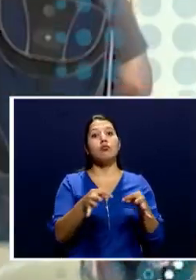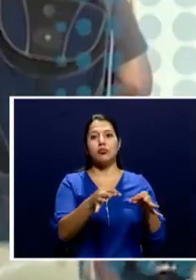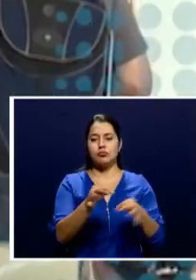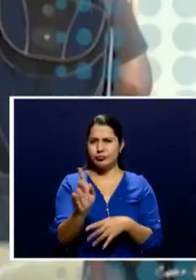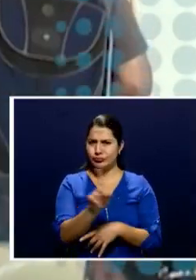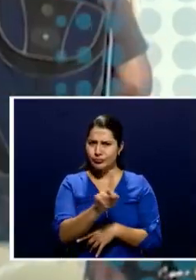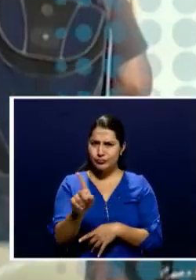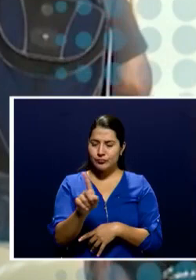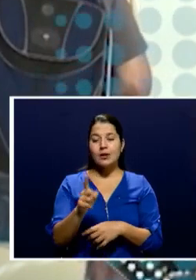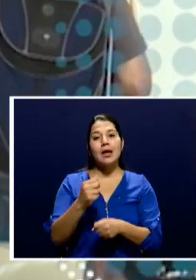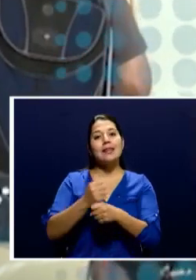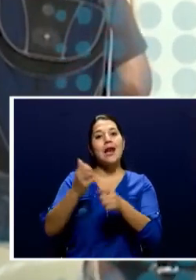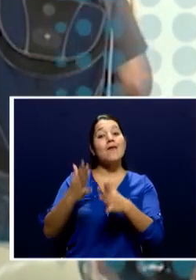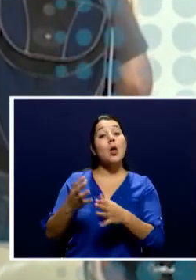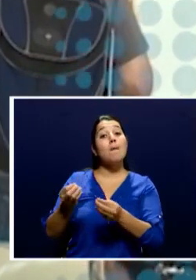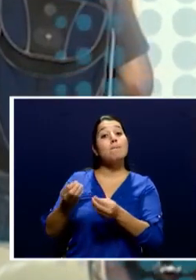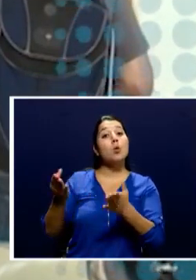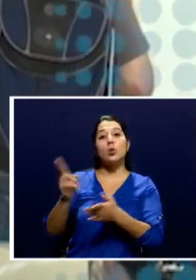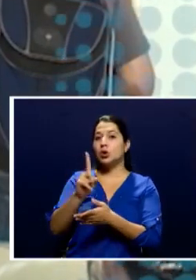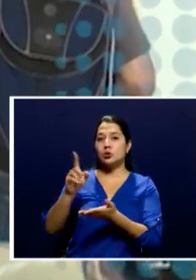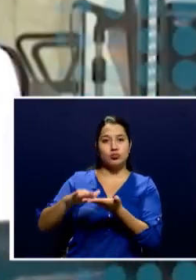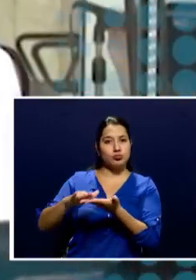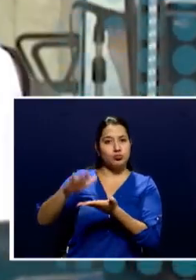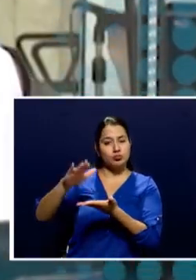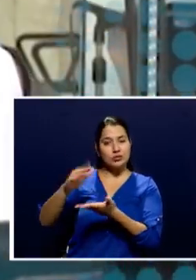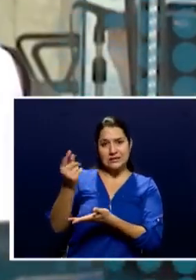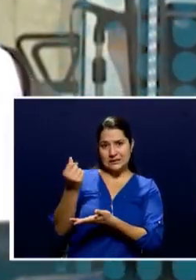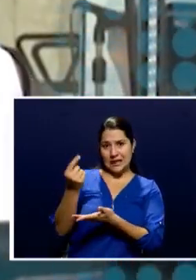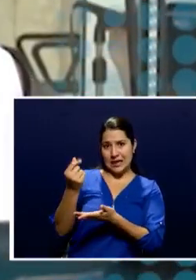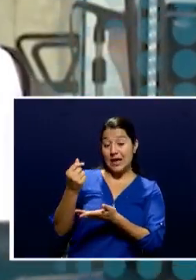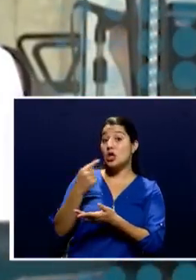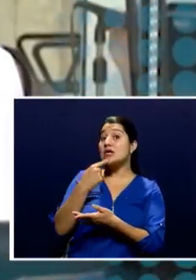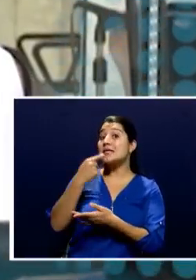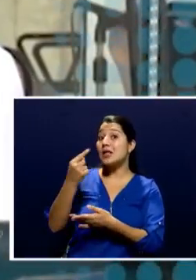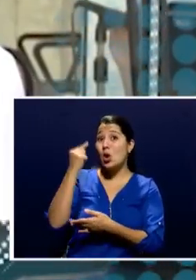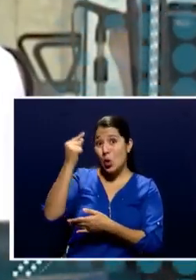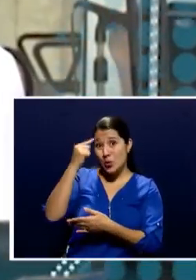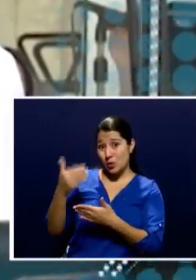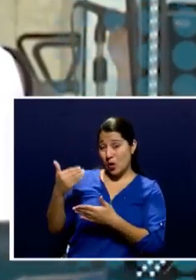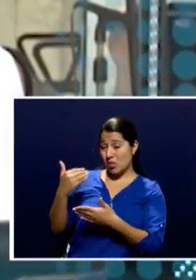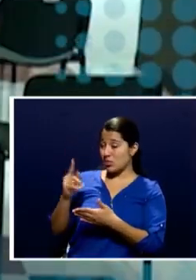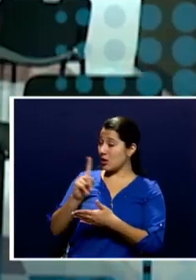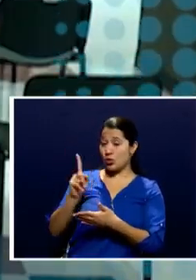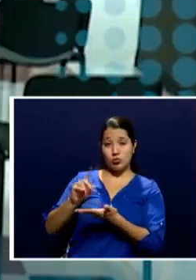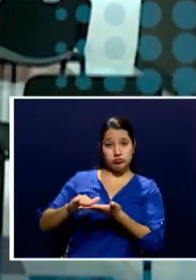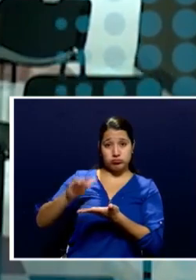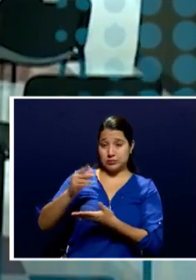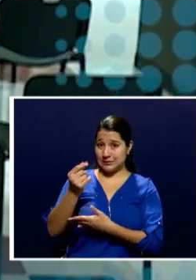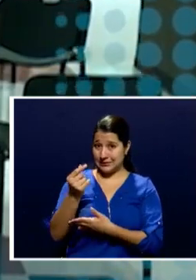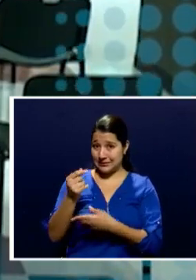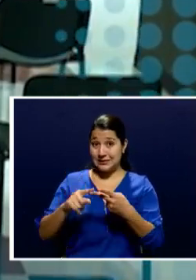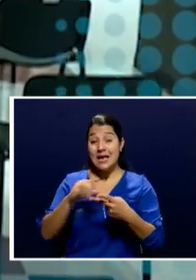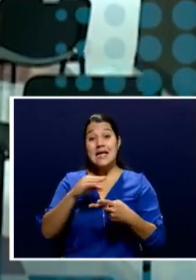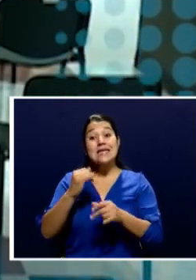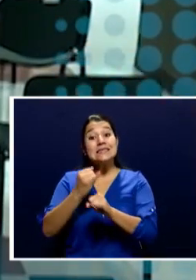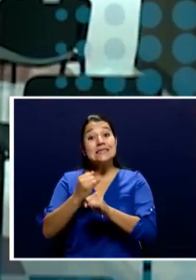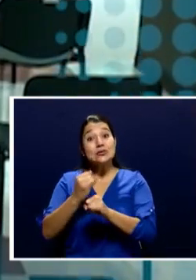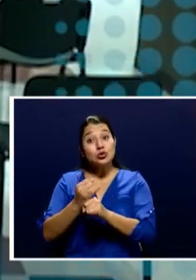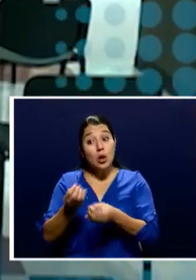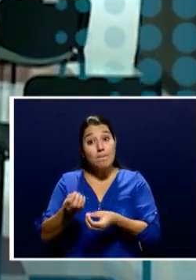no recibirán el aumento salarial que el gobierno había estipulado y las instituciones deberán establecer un plan de servicio para que solo labore